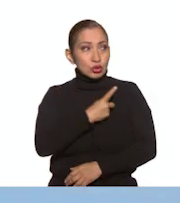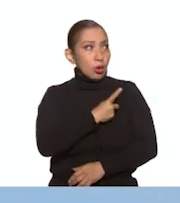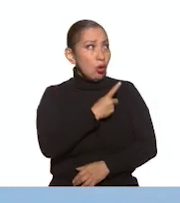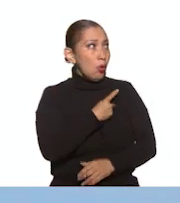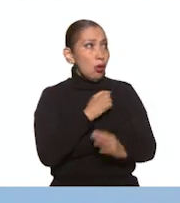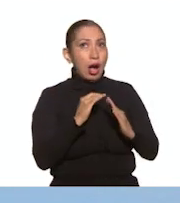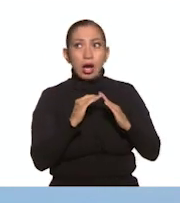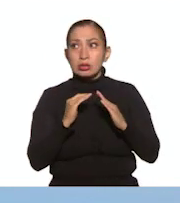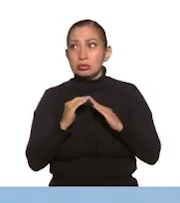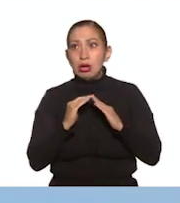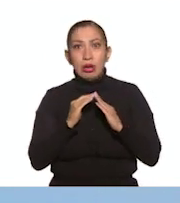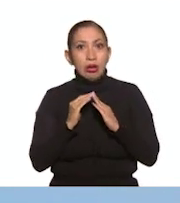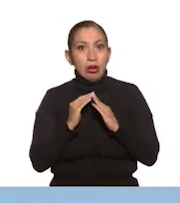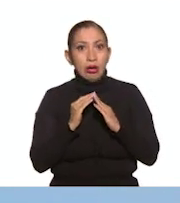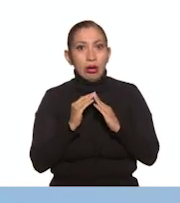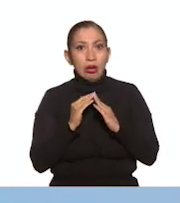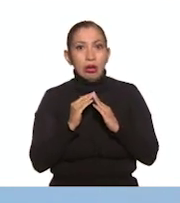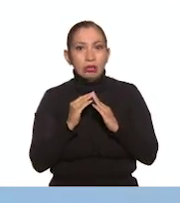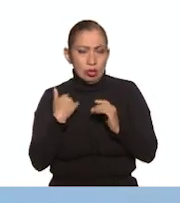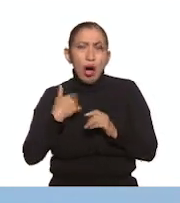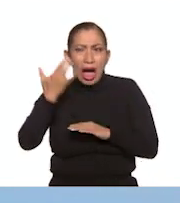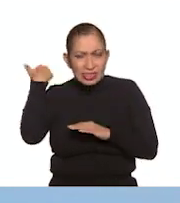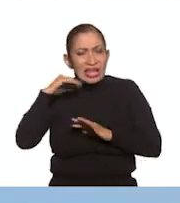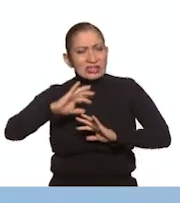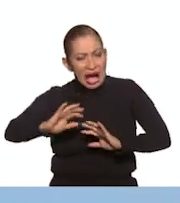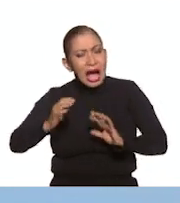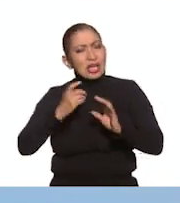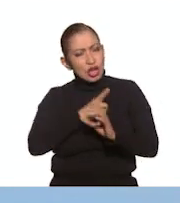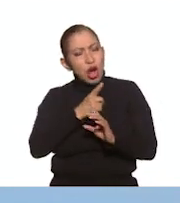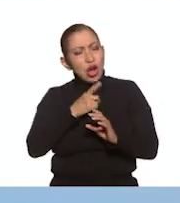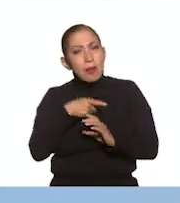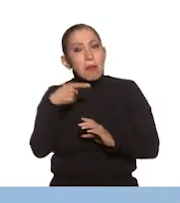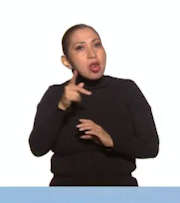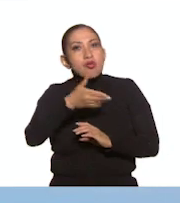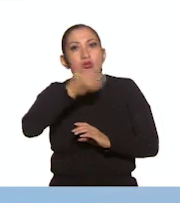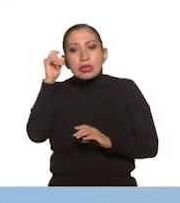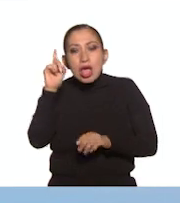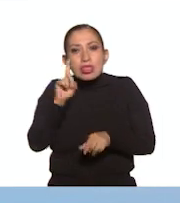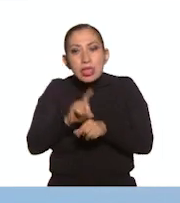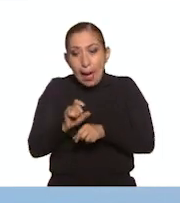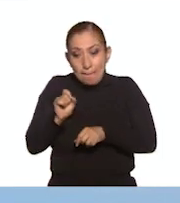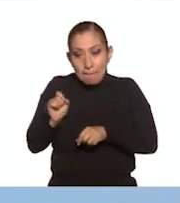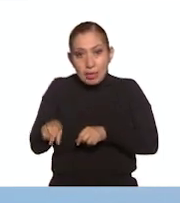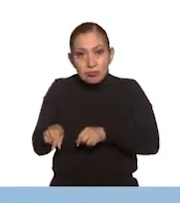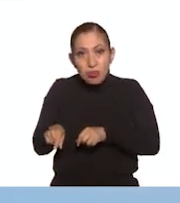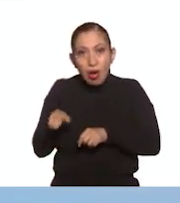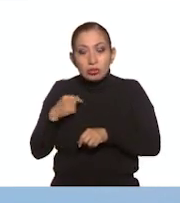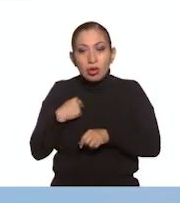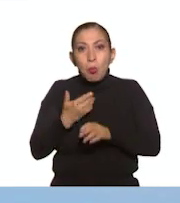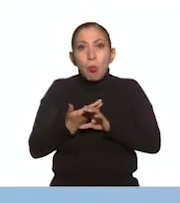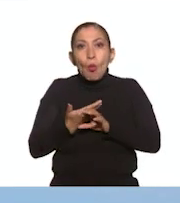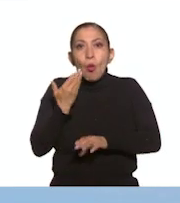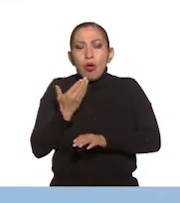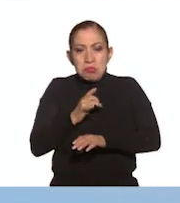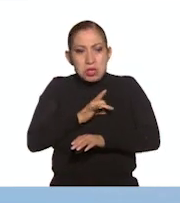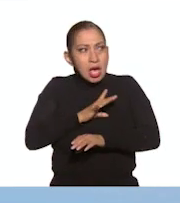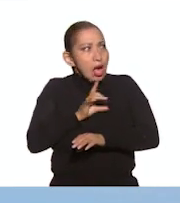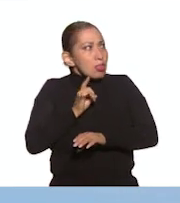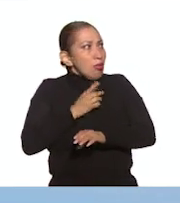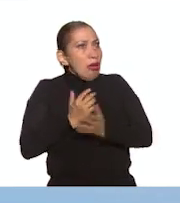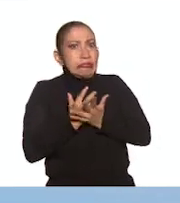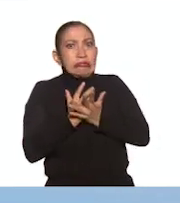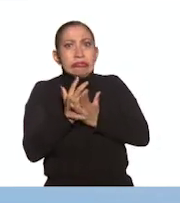solito en mi casa. Ya me había quedado solo antes, pero no sé por qué ese día me dio muchísimo